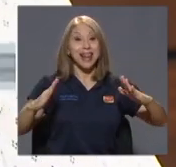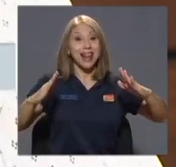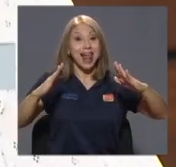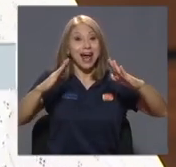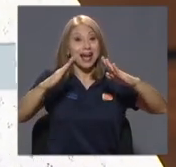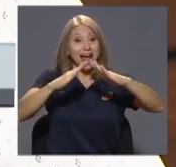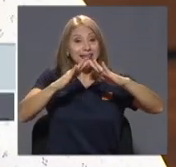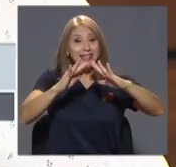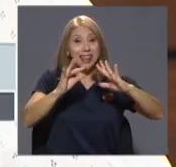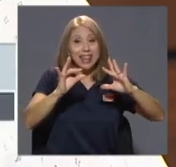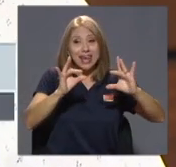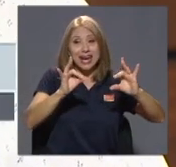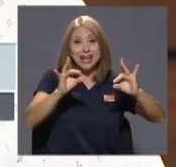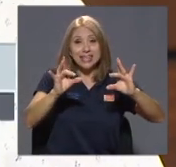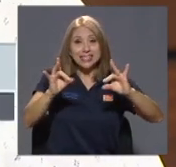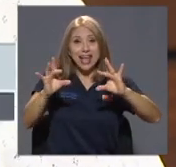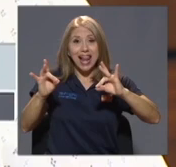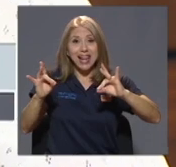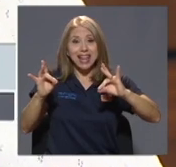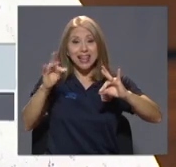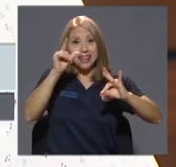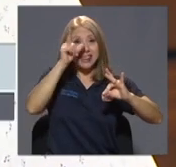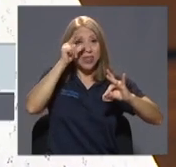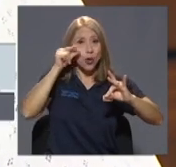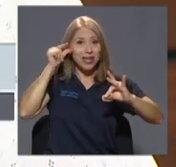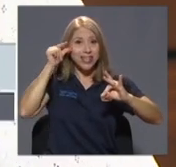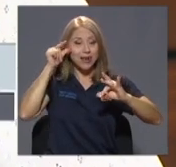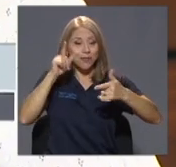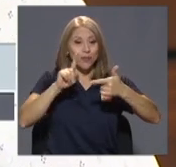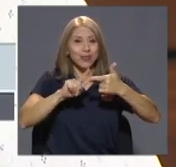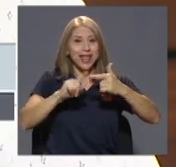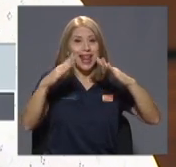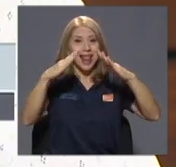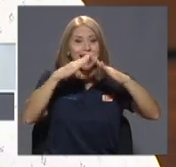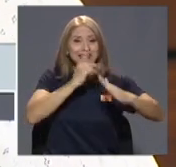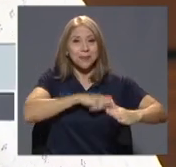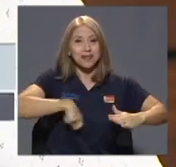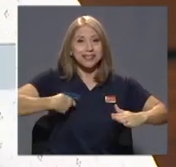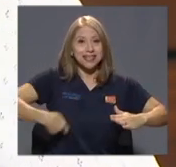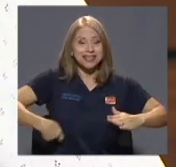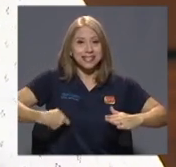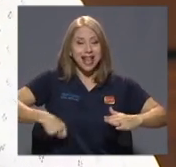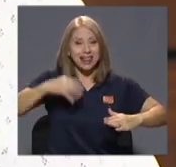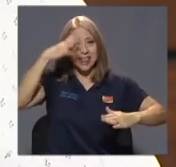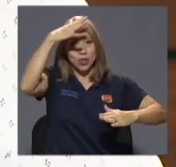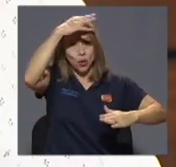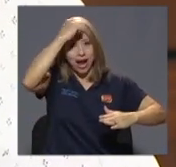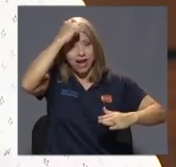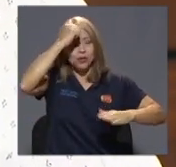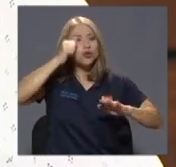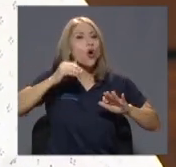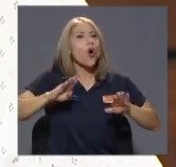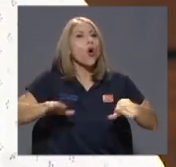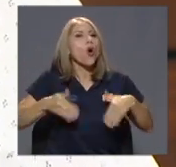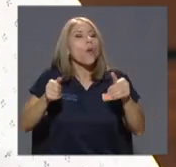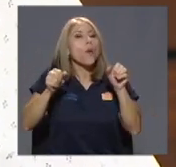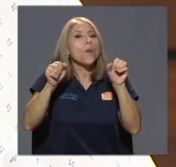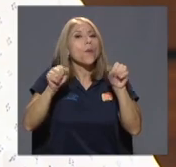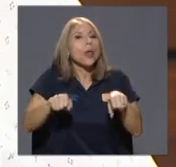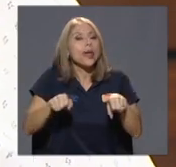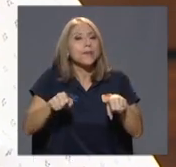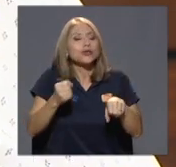la casa presidencial de don Carlos, ¿cómo podemos tratar de leer esa política de transparencia que usted